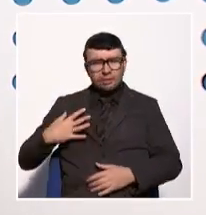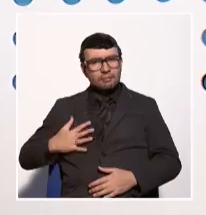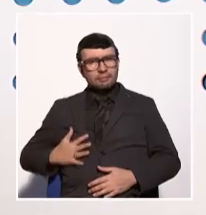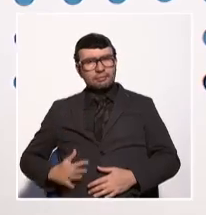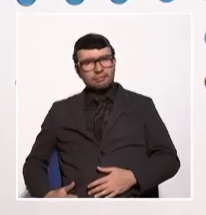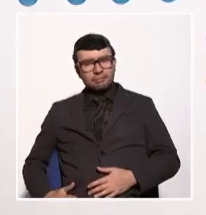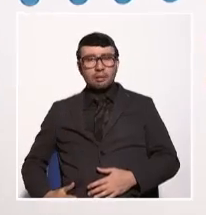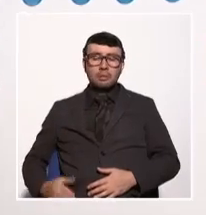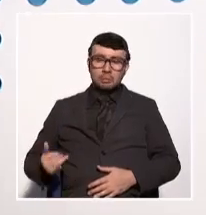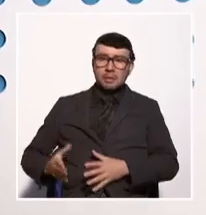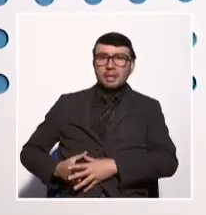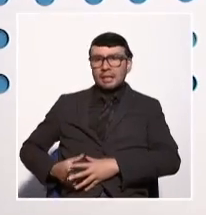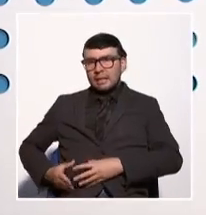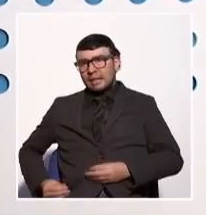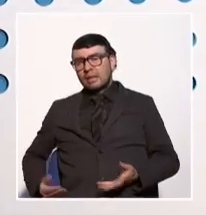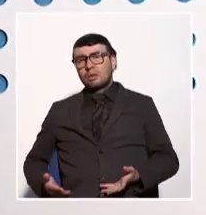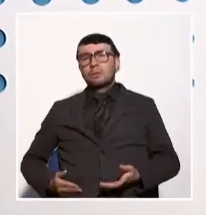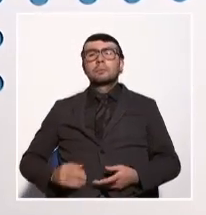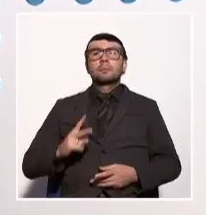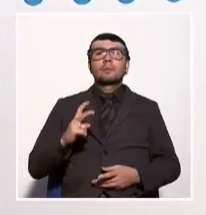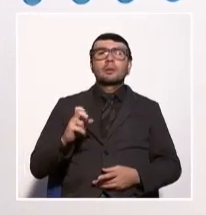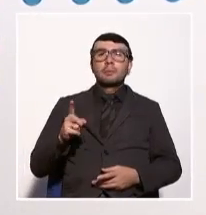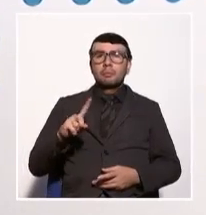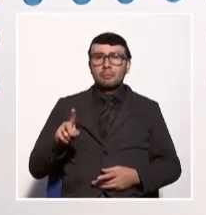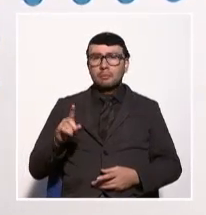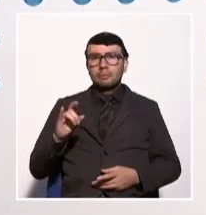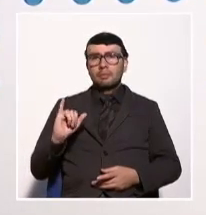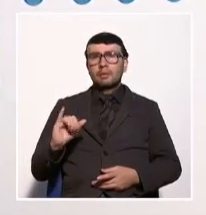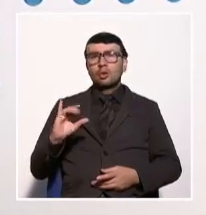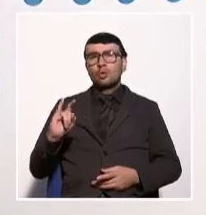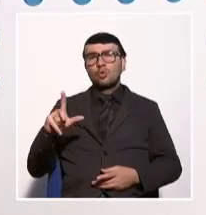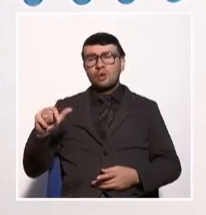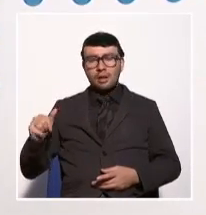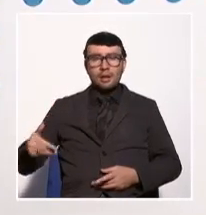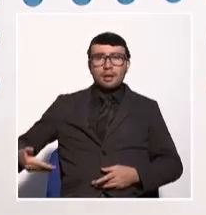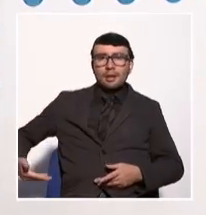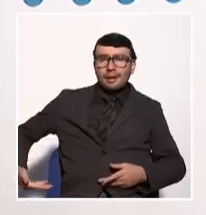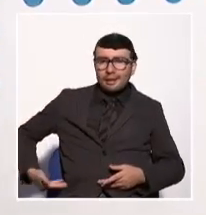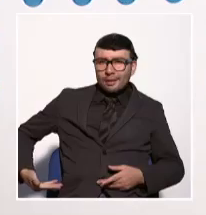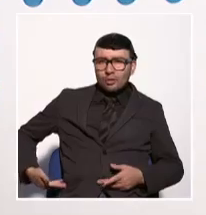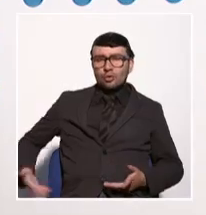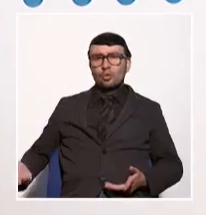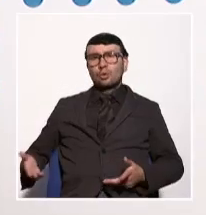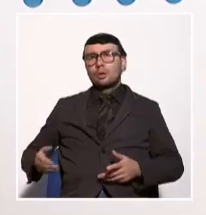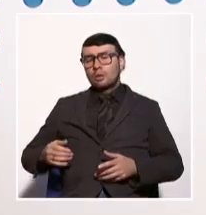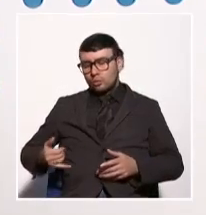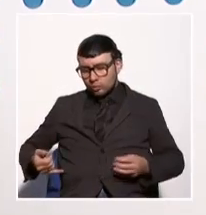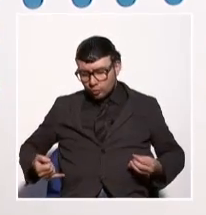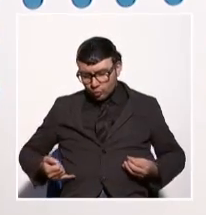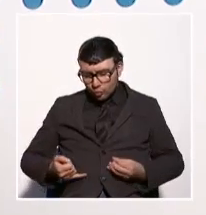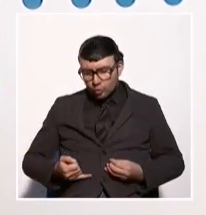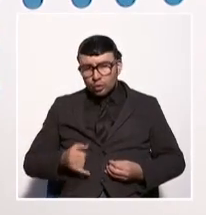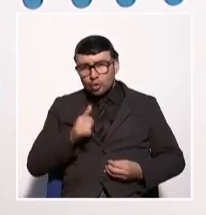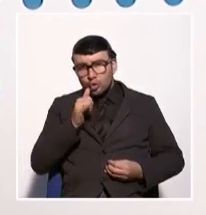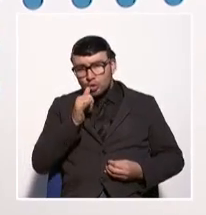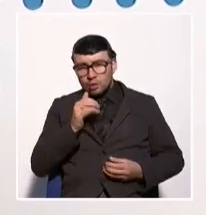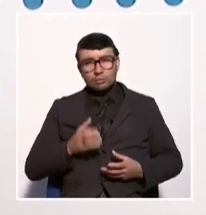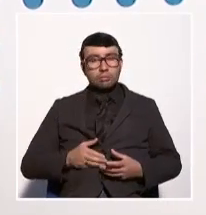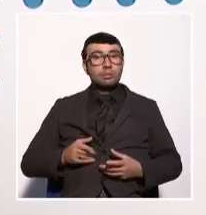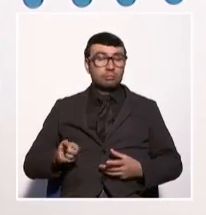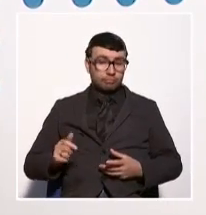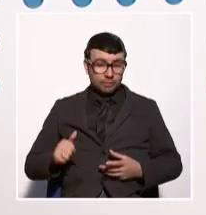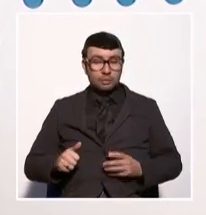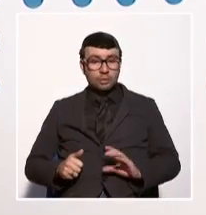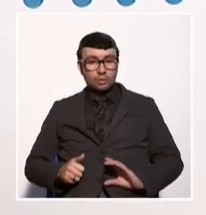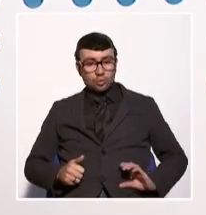está la vesícula hacia la parte posterior está el riñón está el libro éter entonces cualquier es el mismo colon porque el paciente